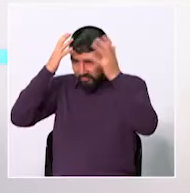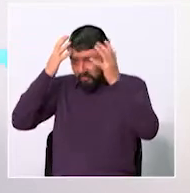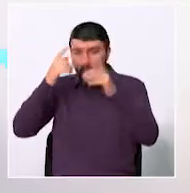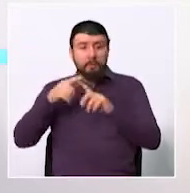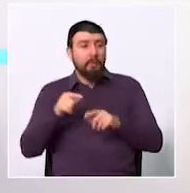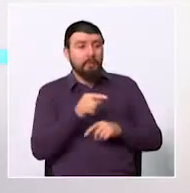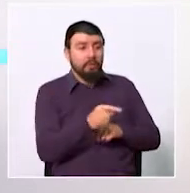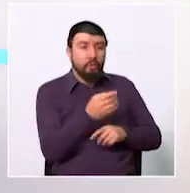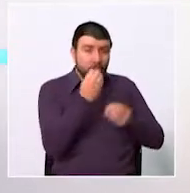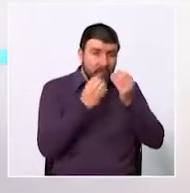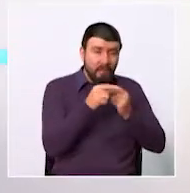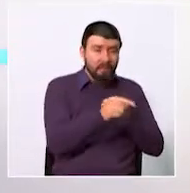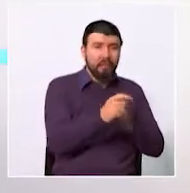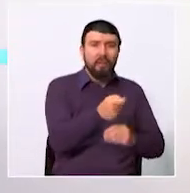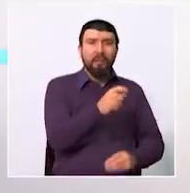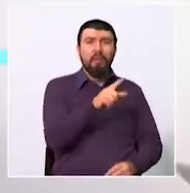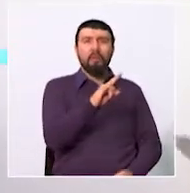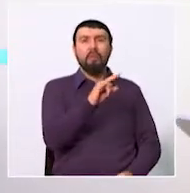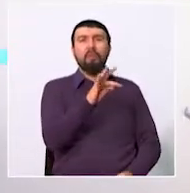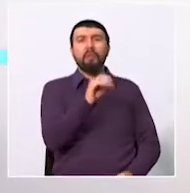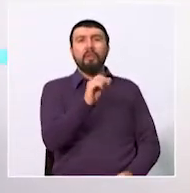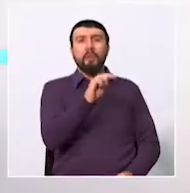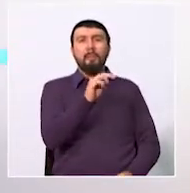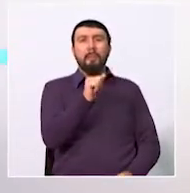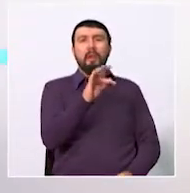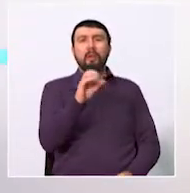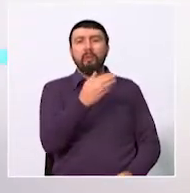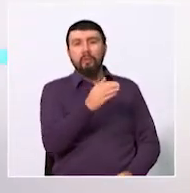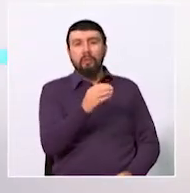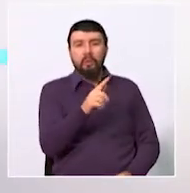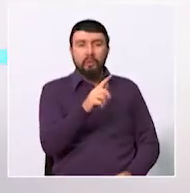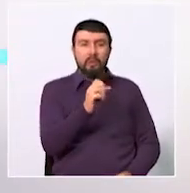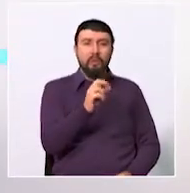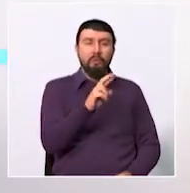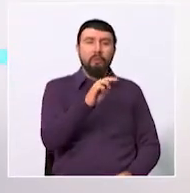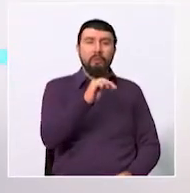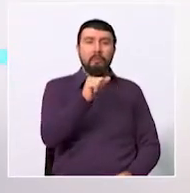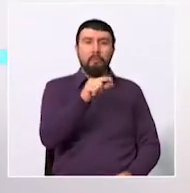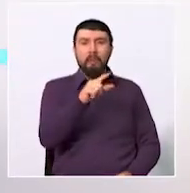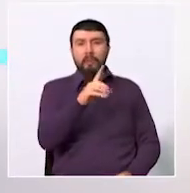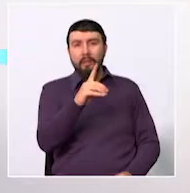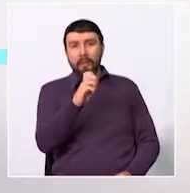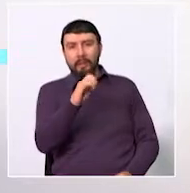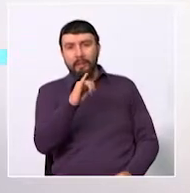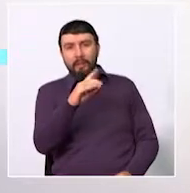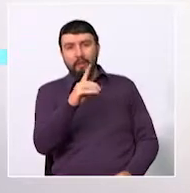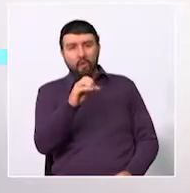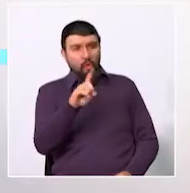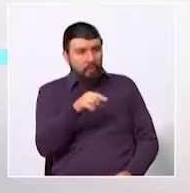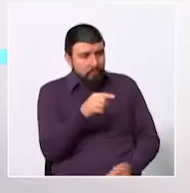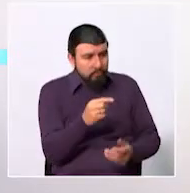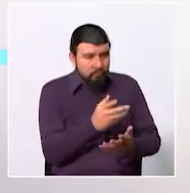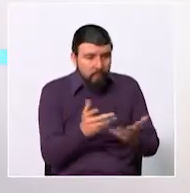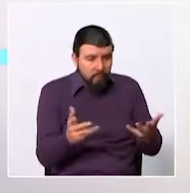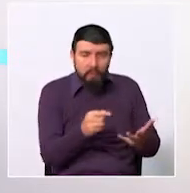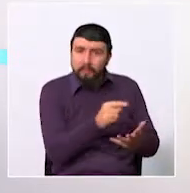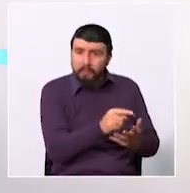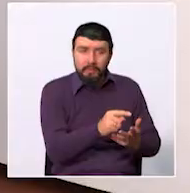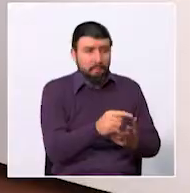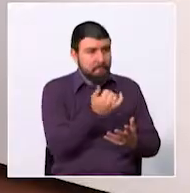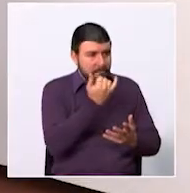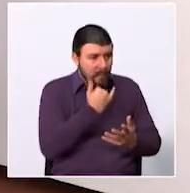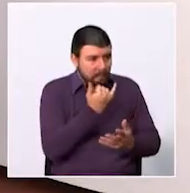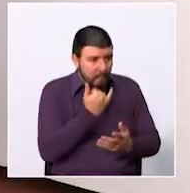glutamato un fórmulas de iu 2 y le echan químicos y acaban con increíble sustancias que en países europeos